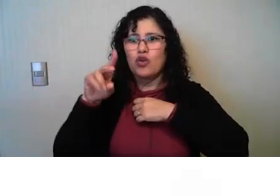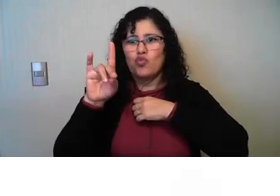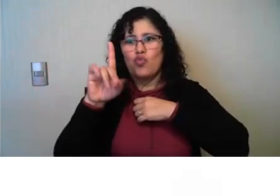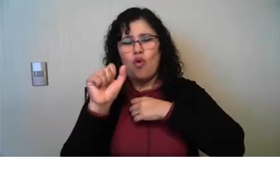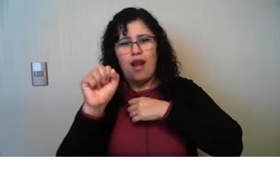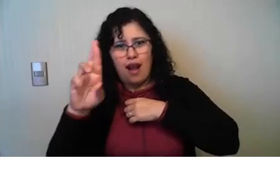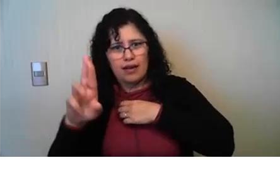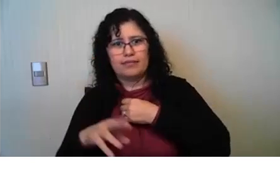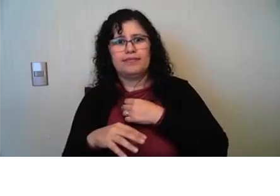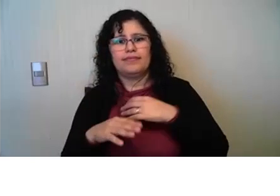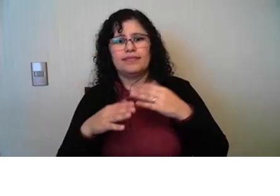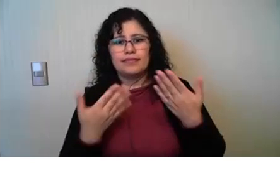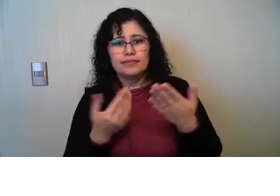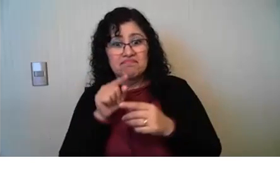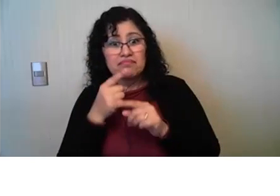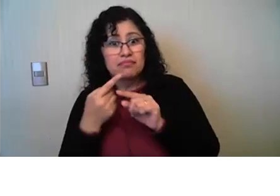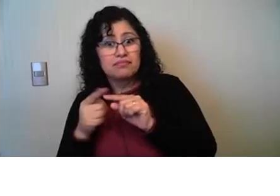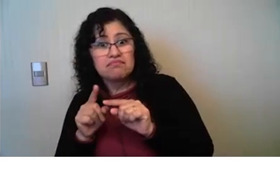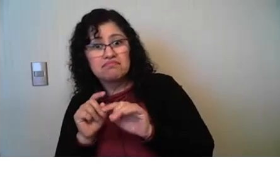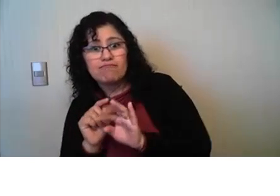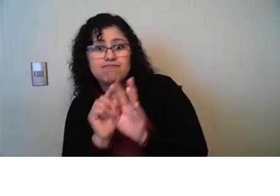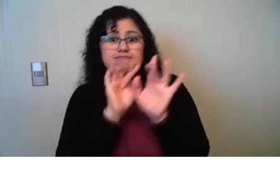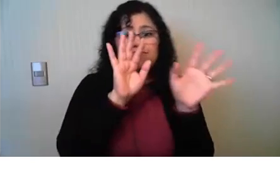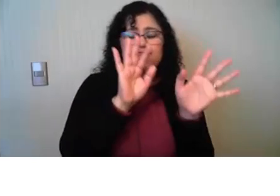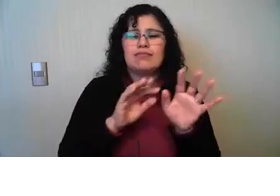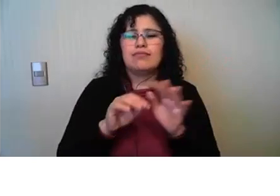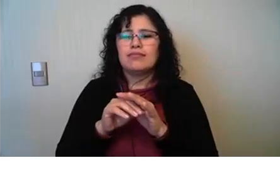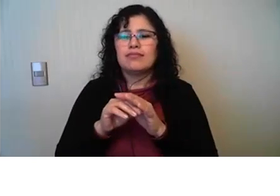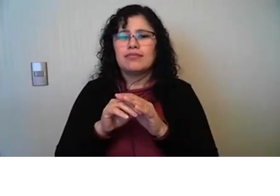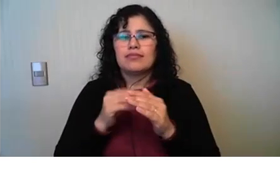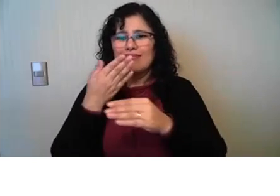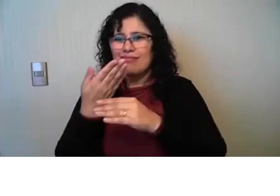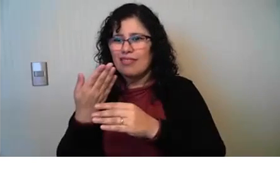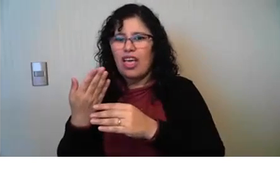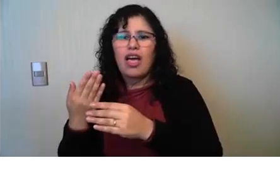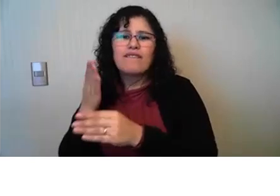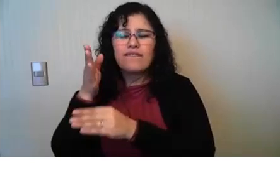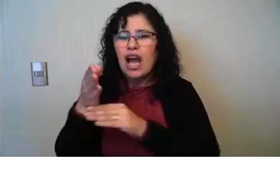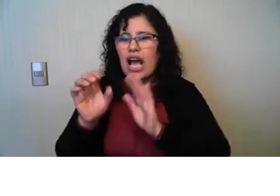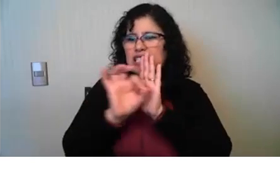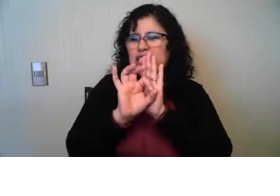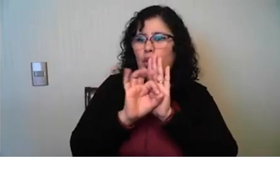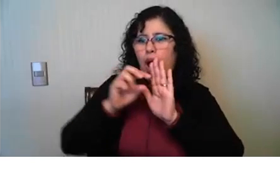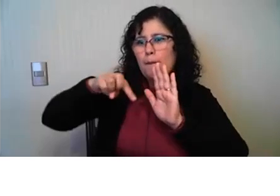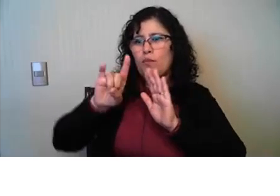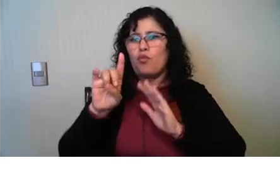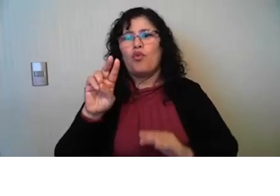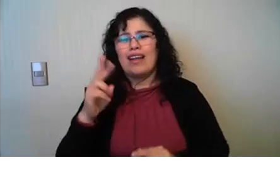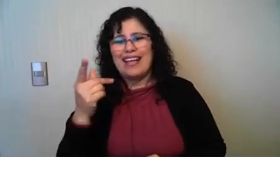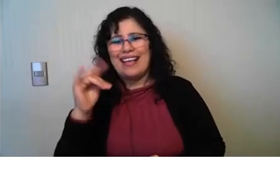de Purkinje. Aquí tenemos las fibras musgosas que